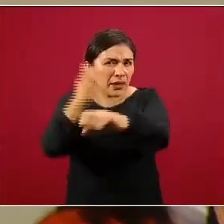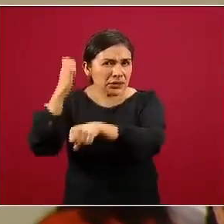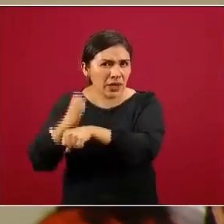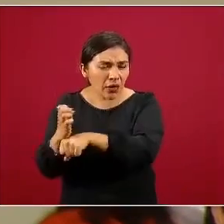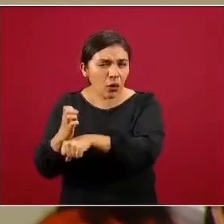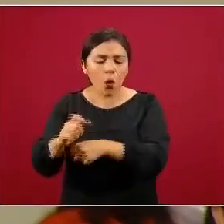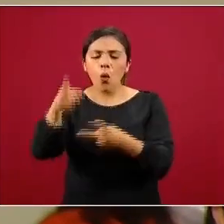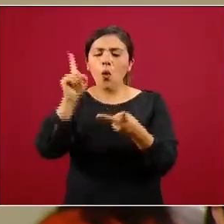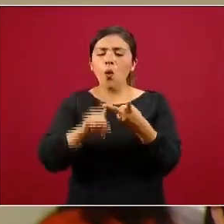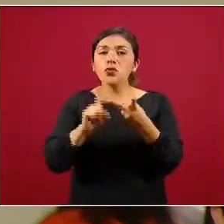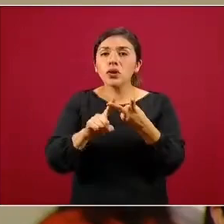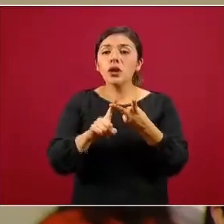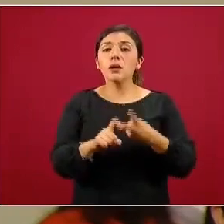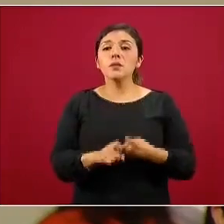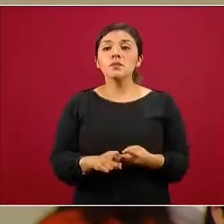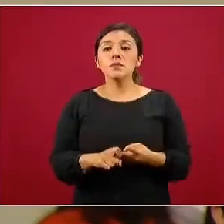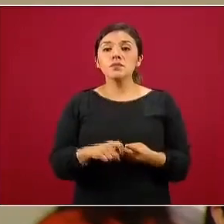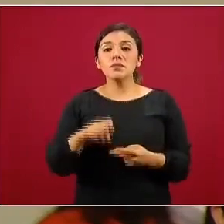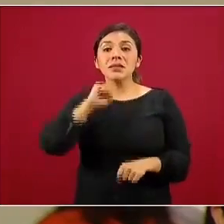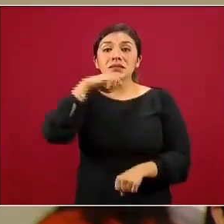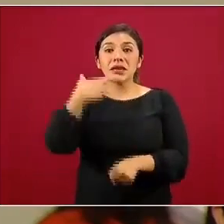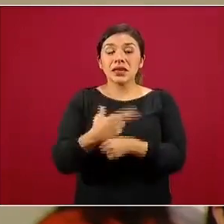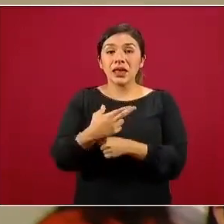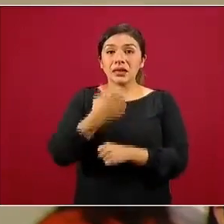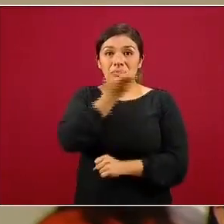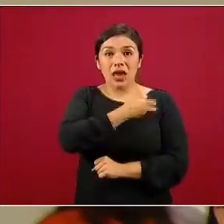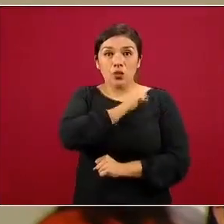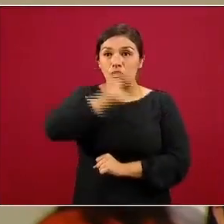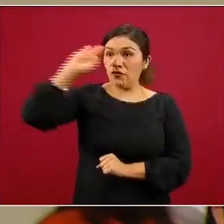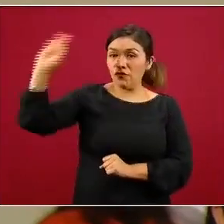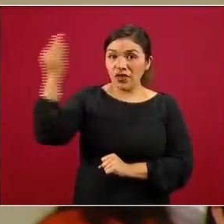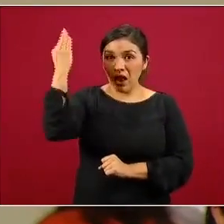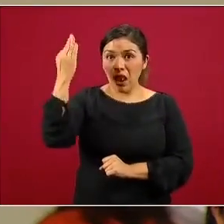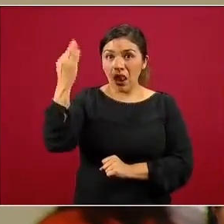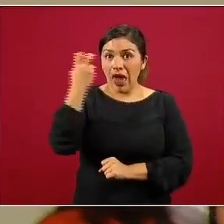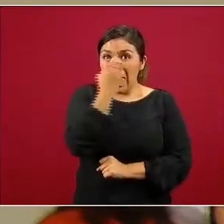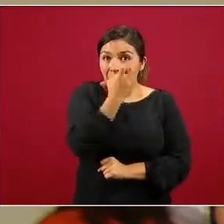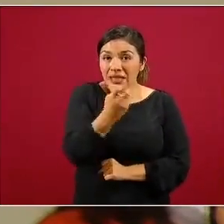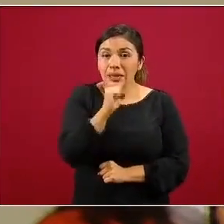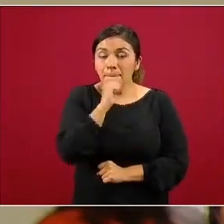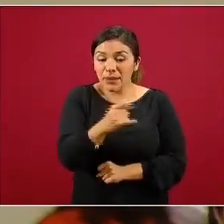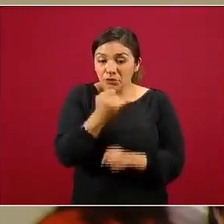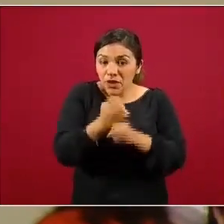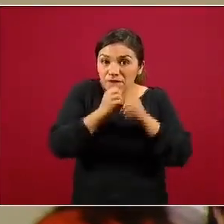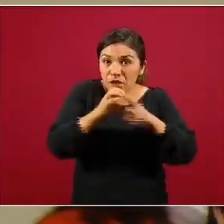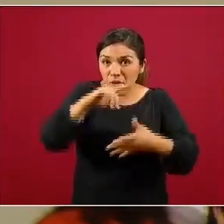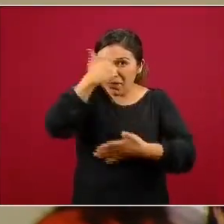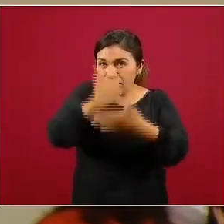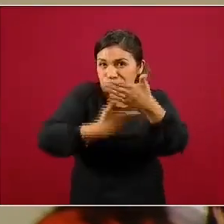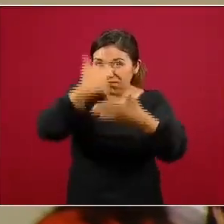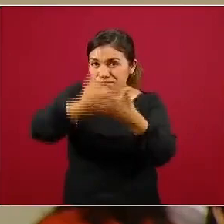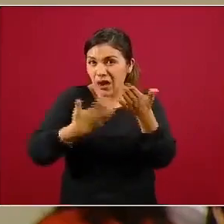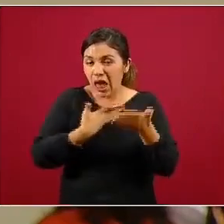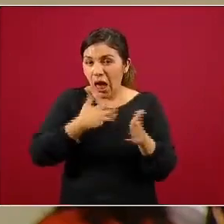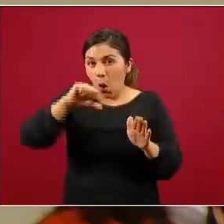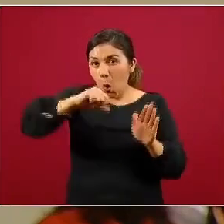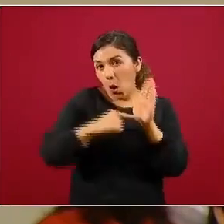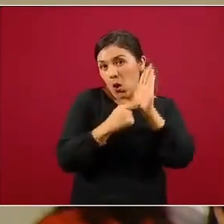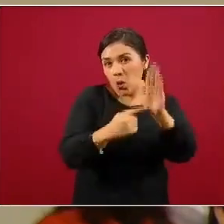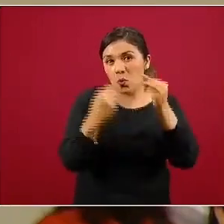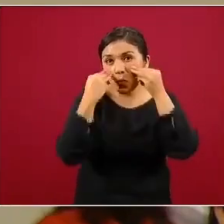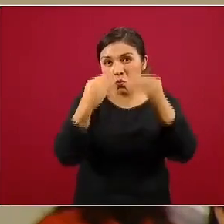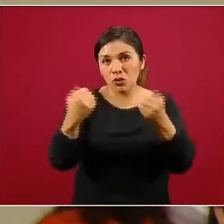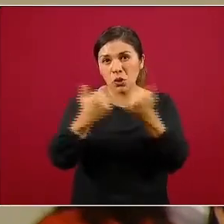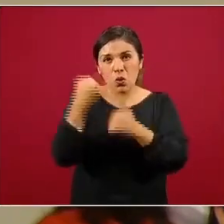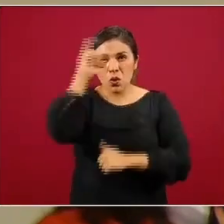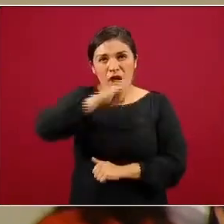estados? Y la otra es si la Secretaría de Salud federal, sobre de esos datos estadísticos que hoy se dan a conocer